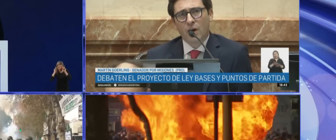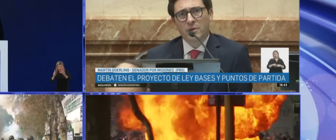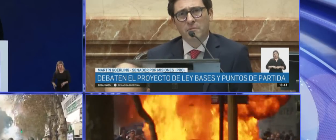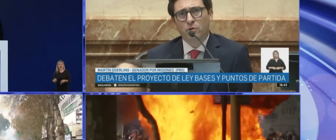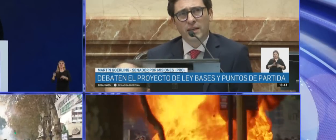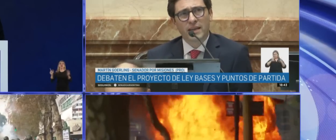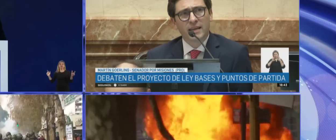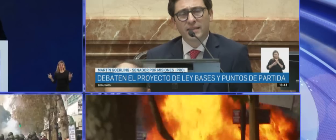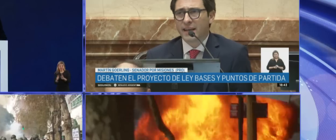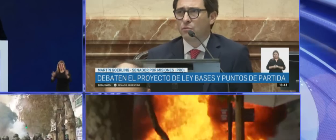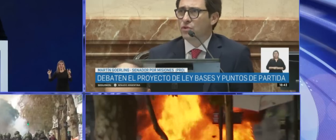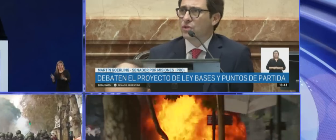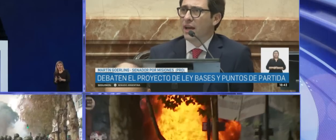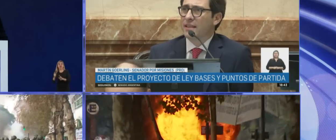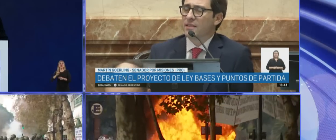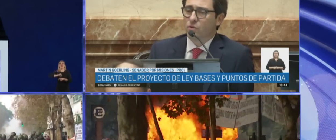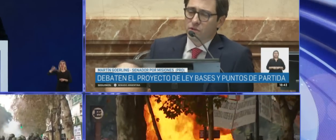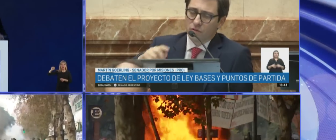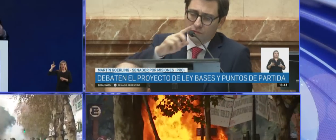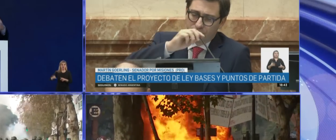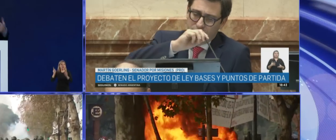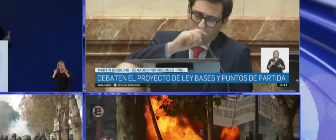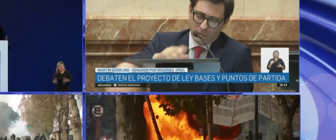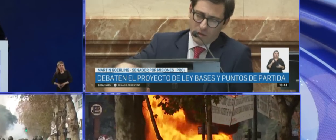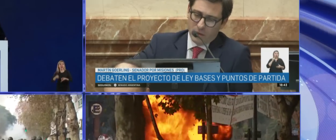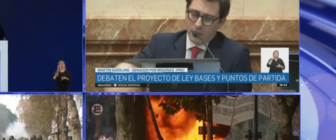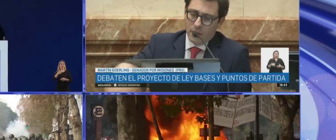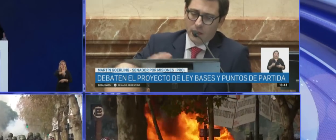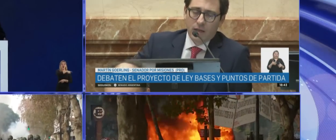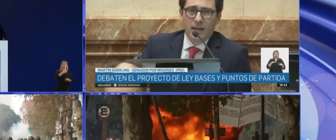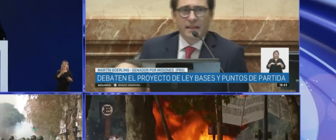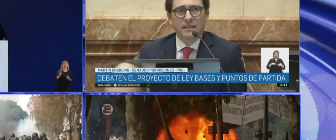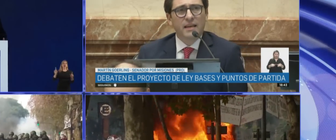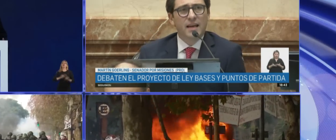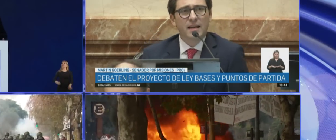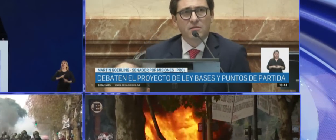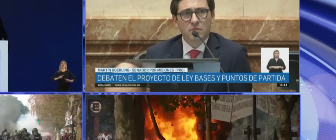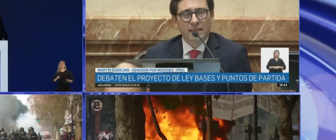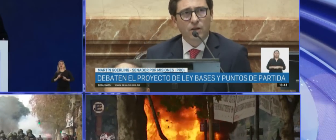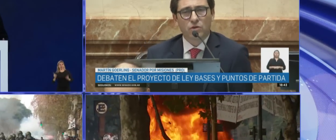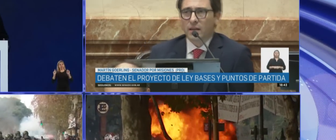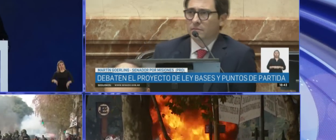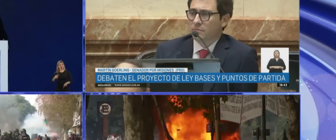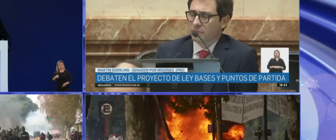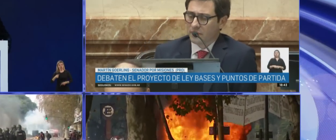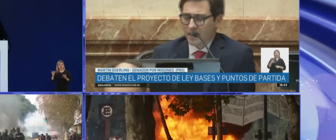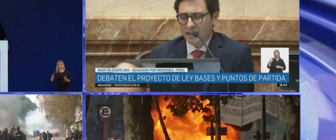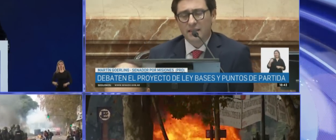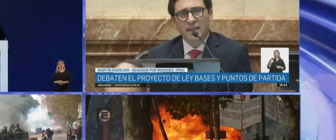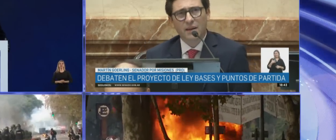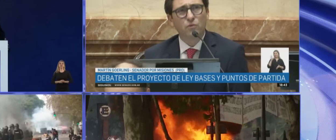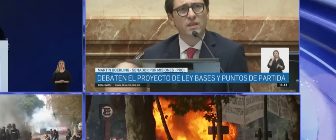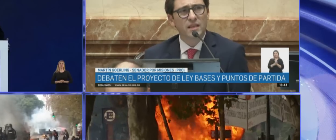inflación, a pesar de lo que muchos decían que no se podía. Quiero también ahí mencionar, porque esto es importante,